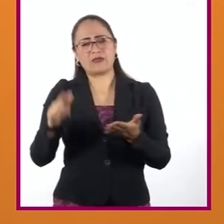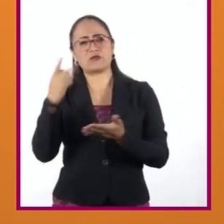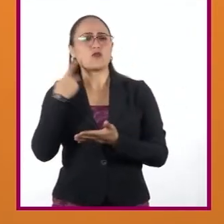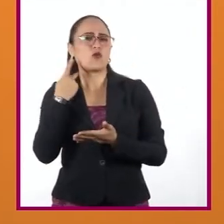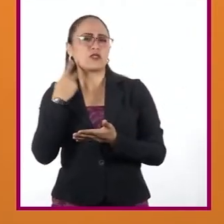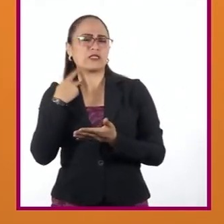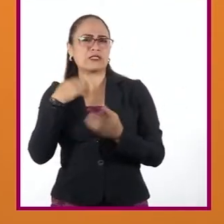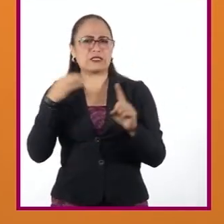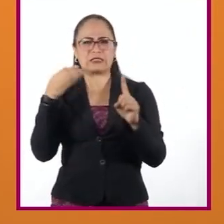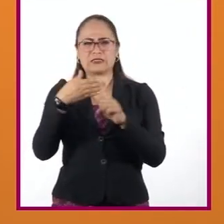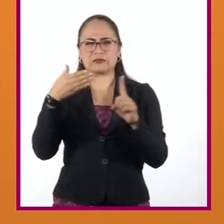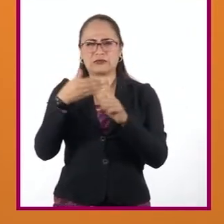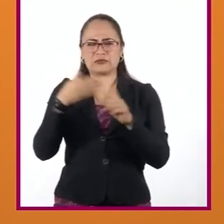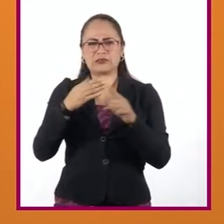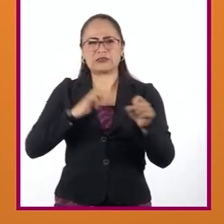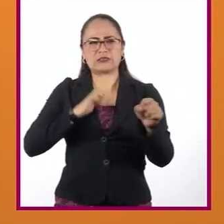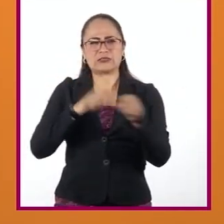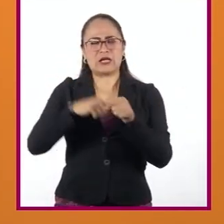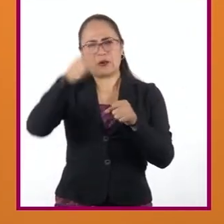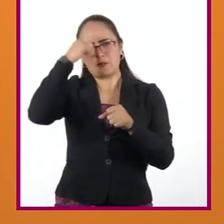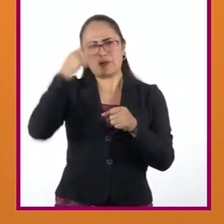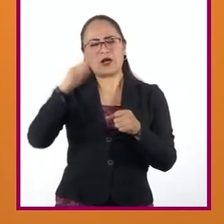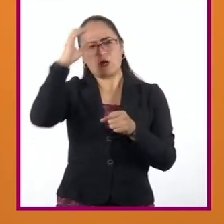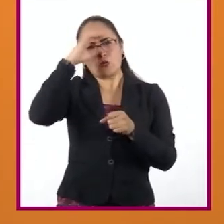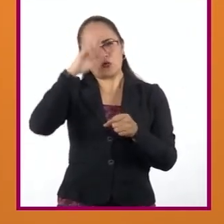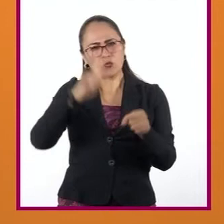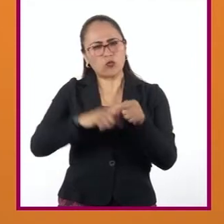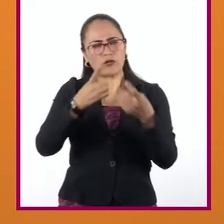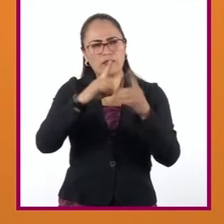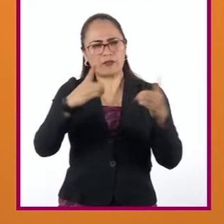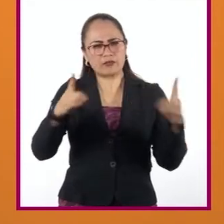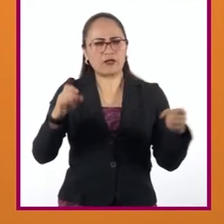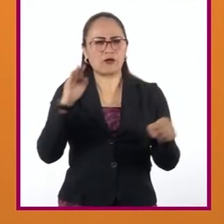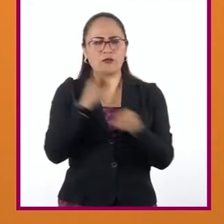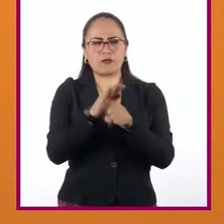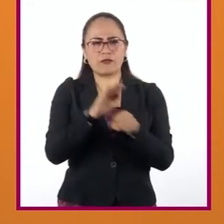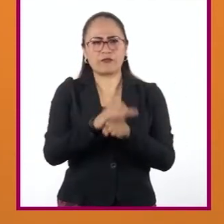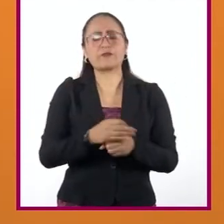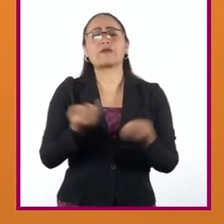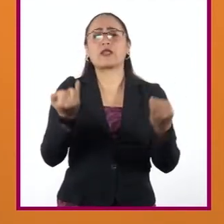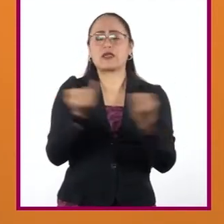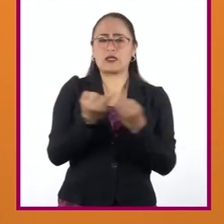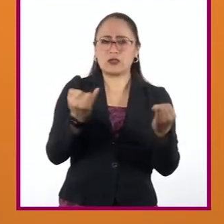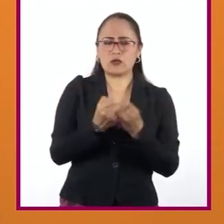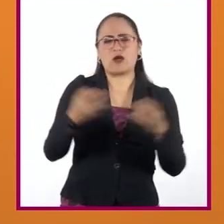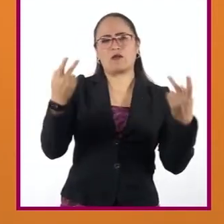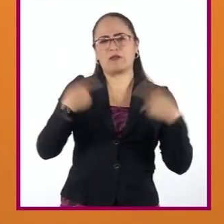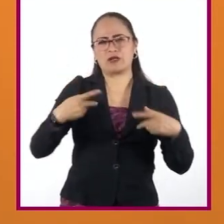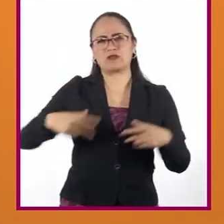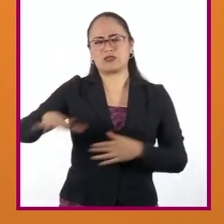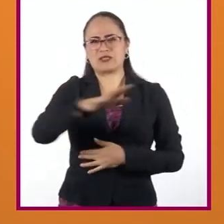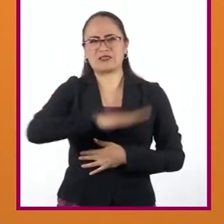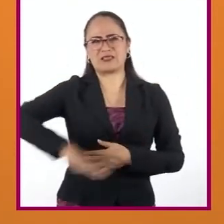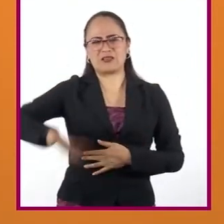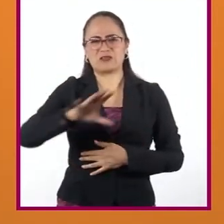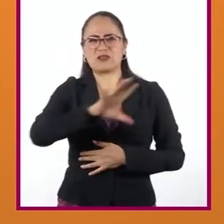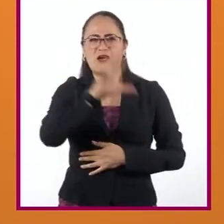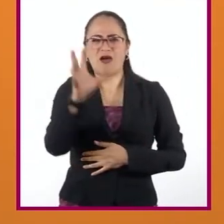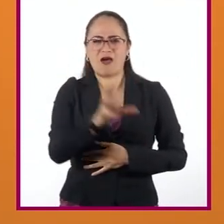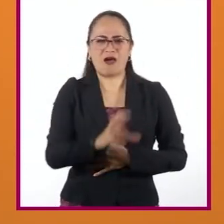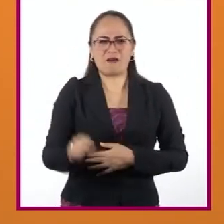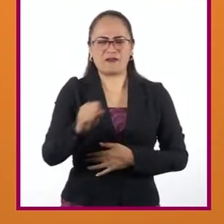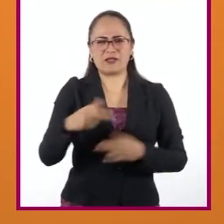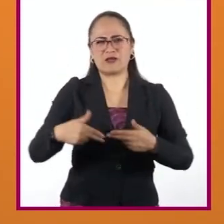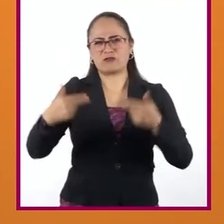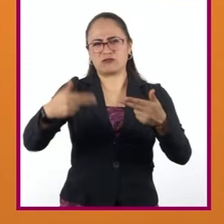para favorecer su cultura o desarrollo. Es el caso también de la lucha de la población afrodescendiente en diferentes